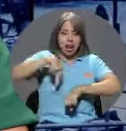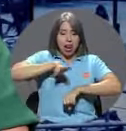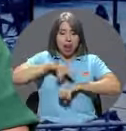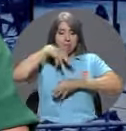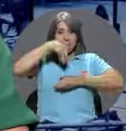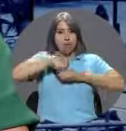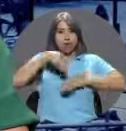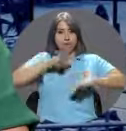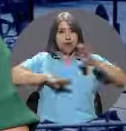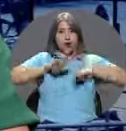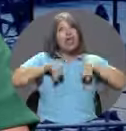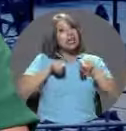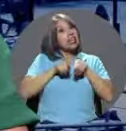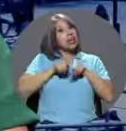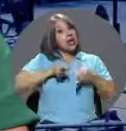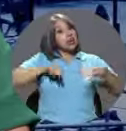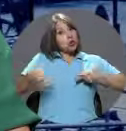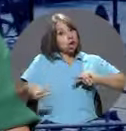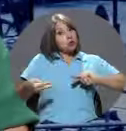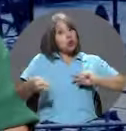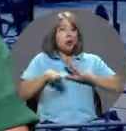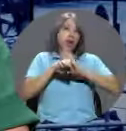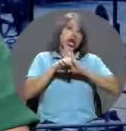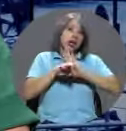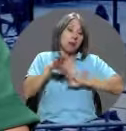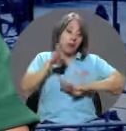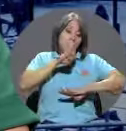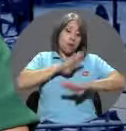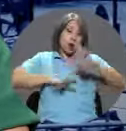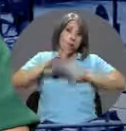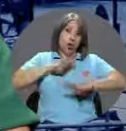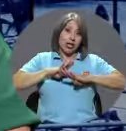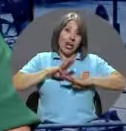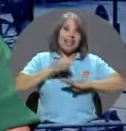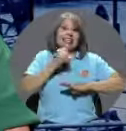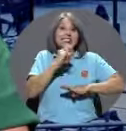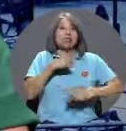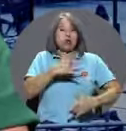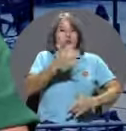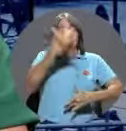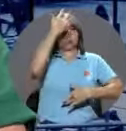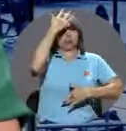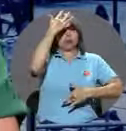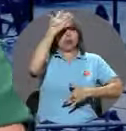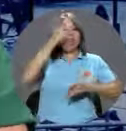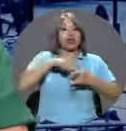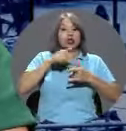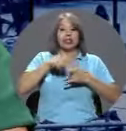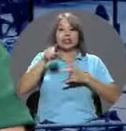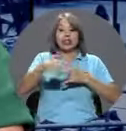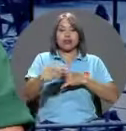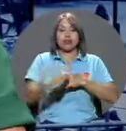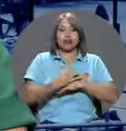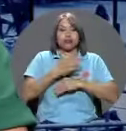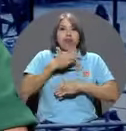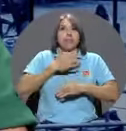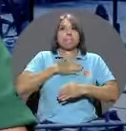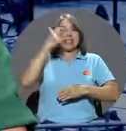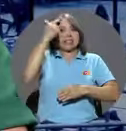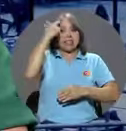un ser físico y en un ser emocional o psicológico, ¿verdad? Somos un todo. Y además el concepto de